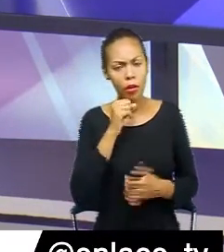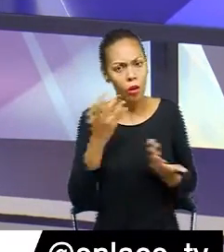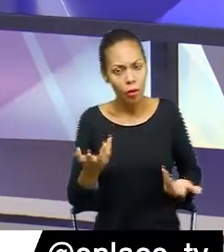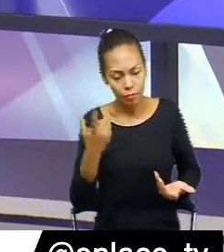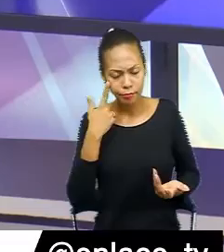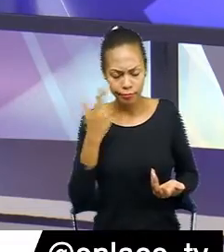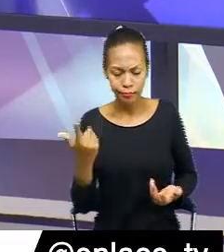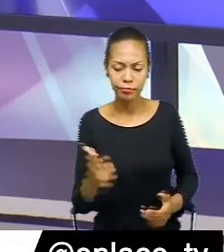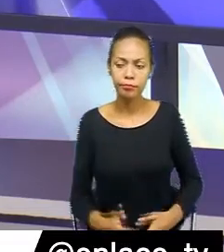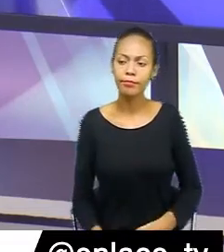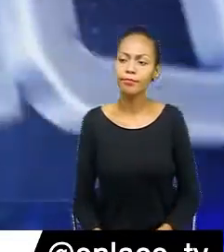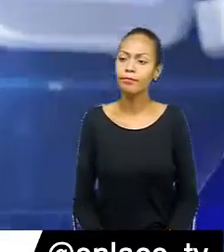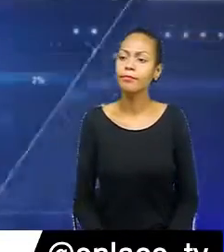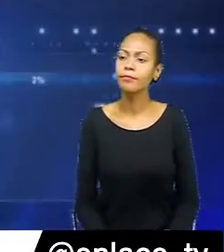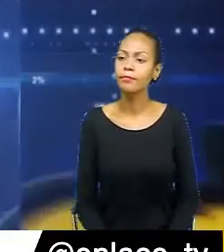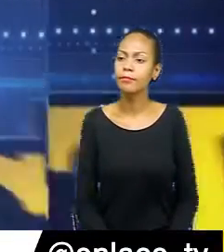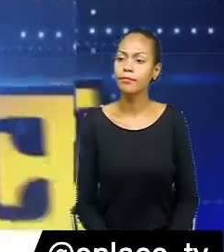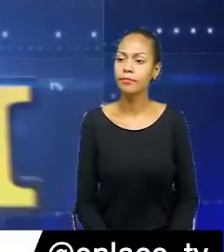ciudad y región.